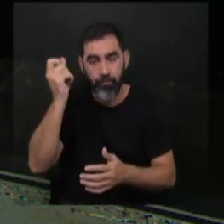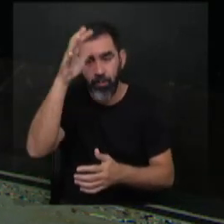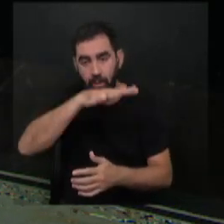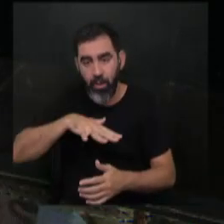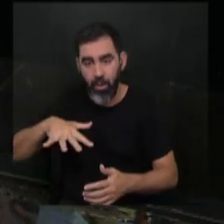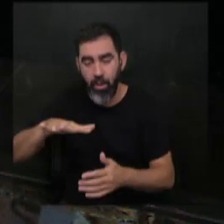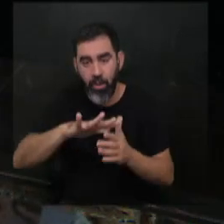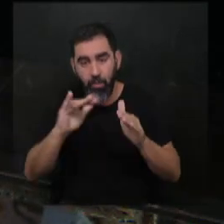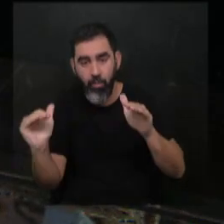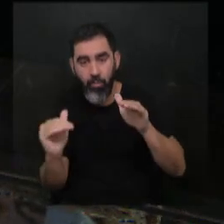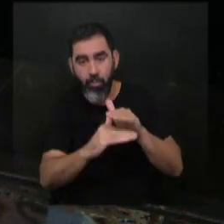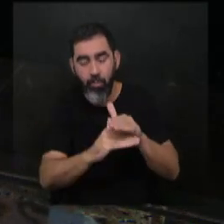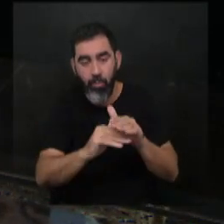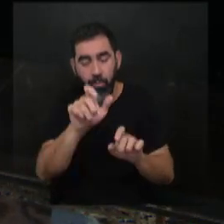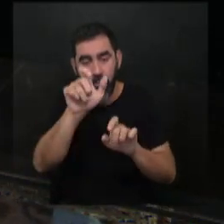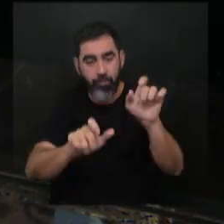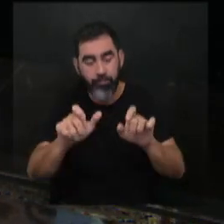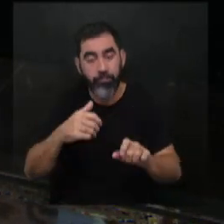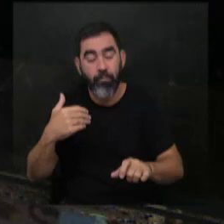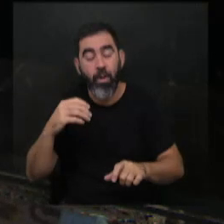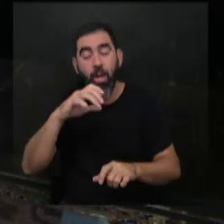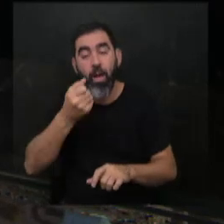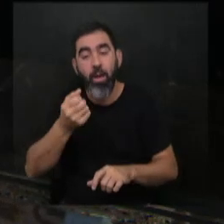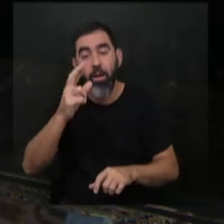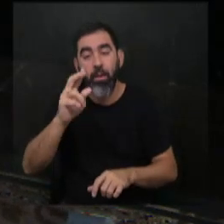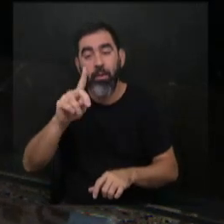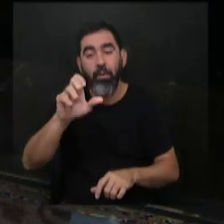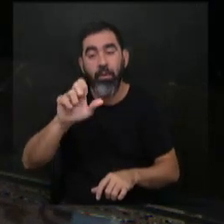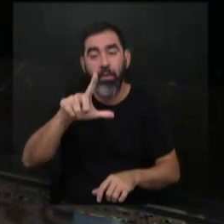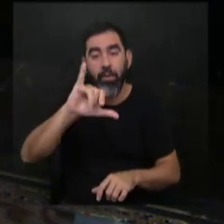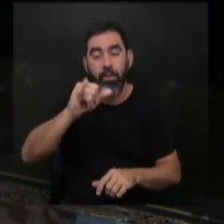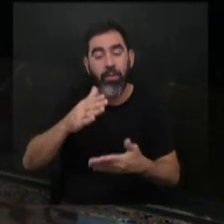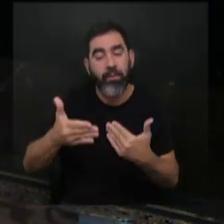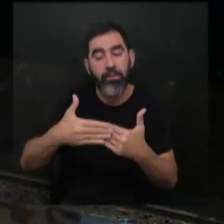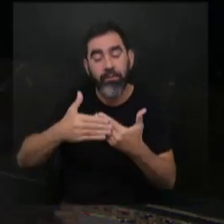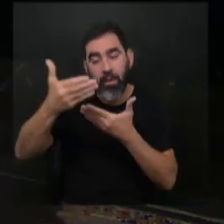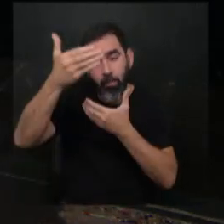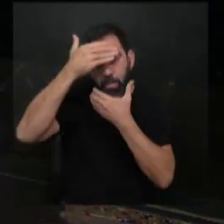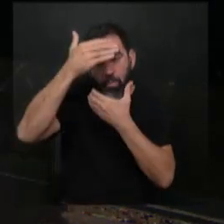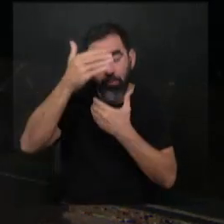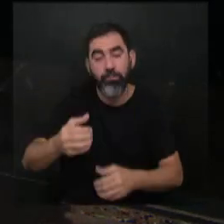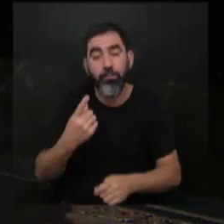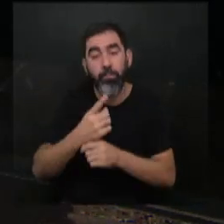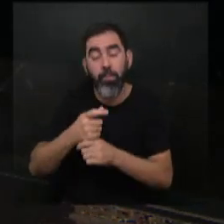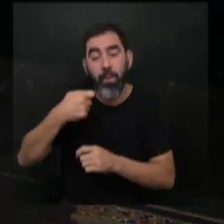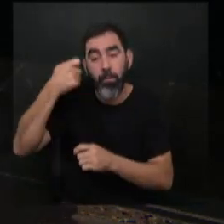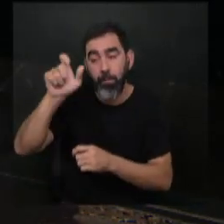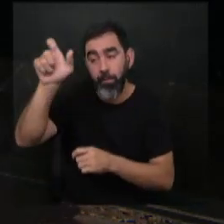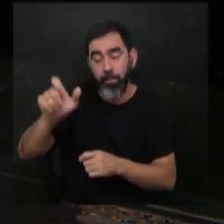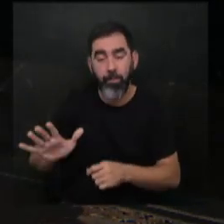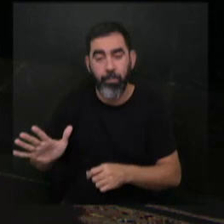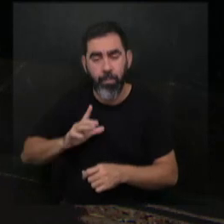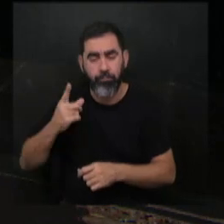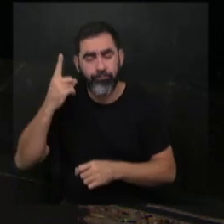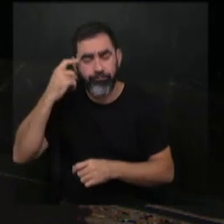de refugiados de población saharaui en Argelia, muy cerca de Marruecos. Es el primer largometraje de Agustina Willat, que tiene una